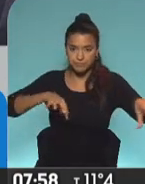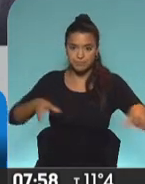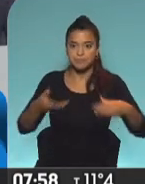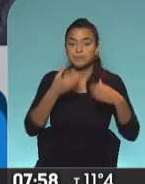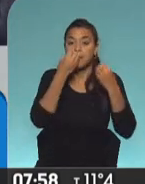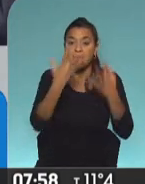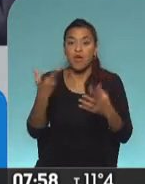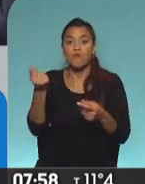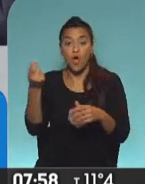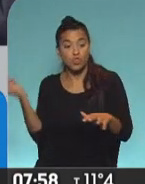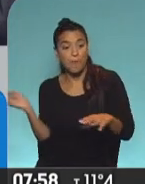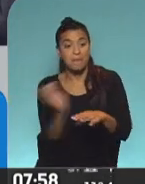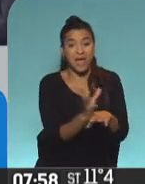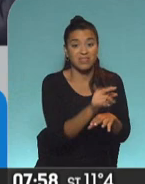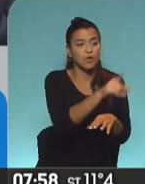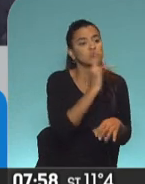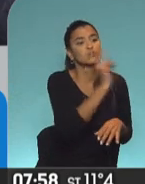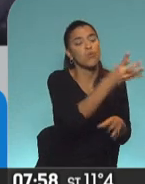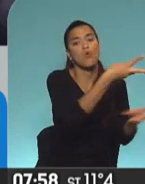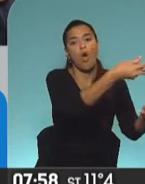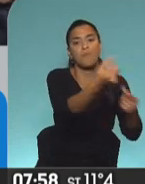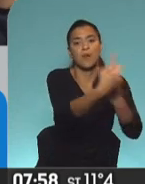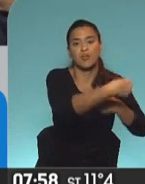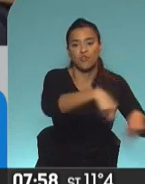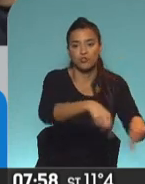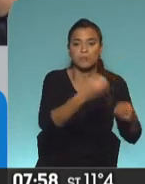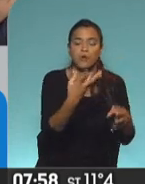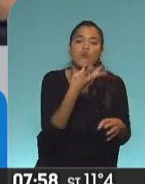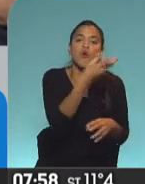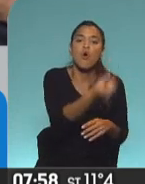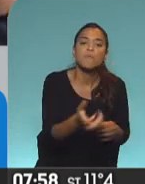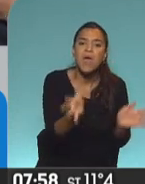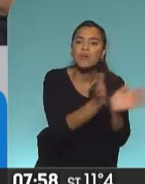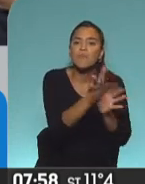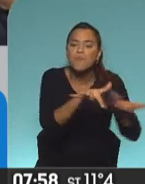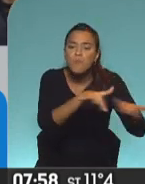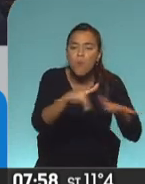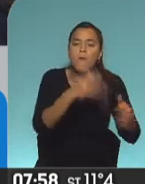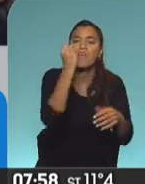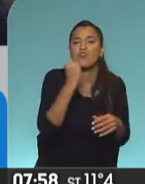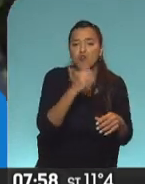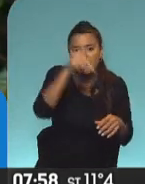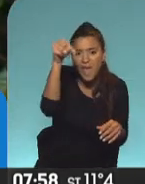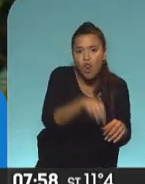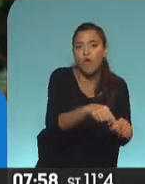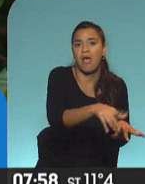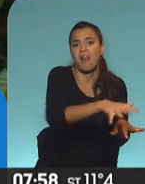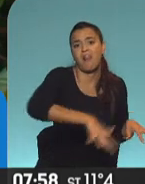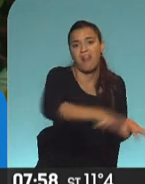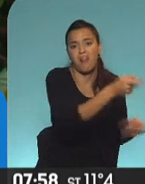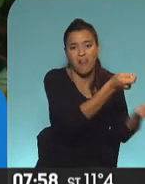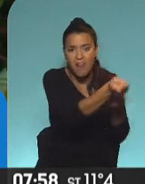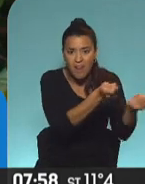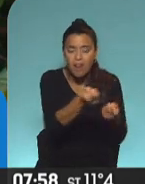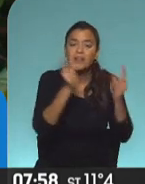transferirle fondos para que el propio comedor compre los alimentos, porque va a comprar a la esquina, a la vuelta, va a mover la economía local, va a ayudar a los empresarios locales, y